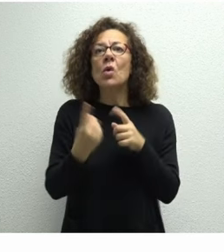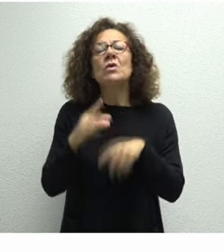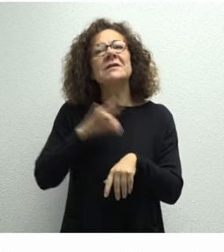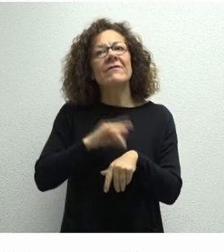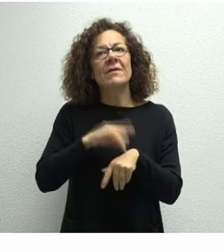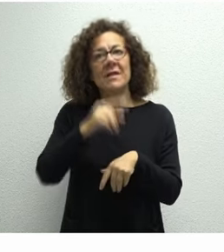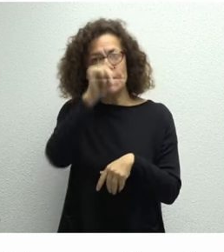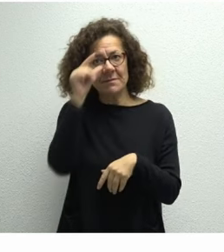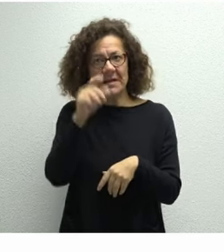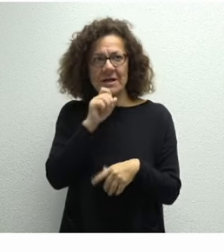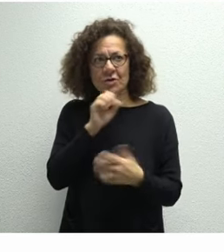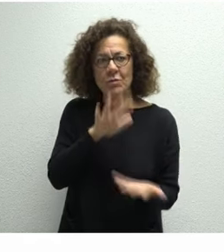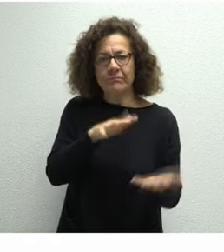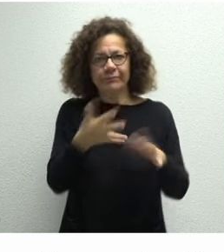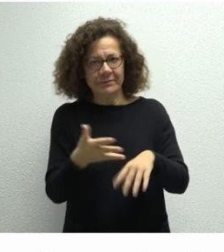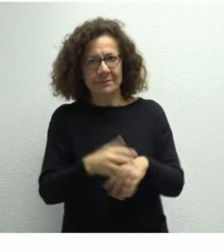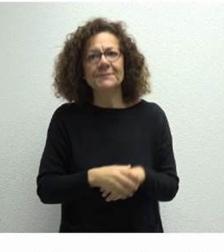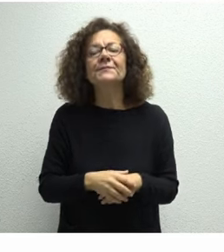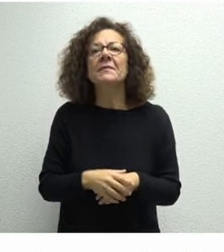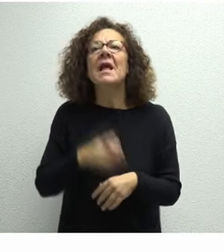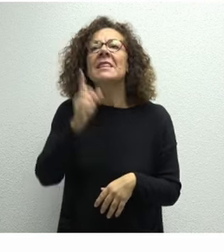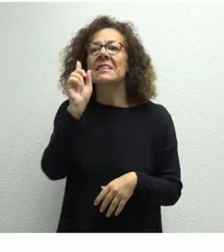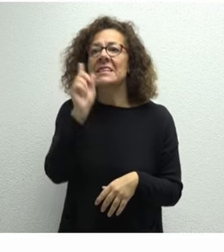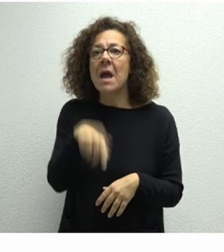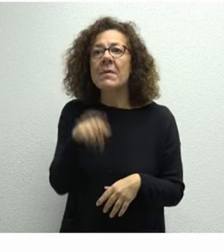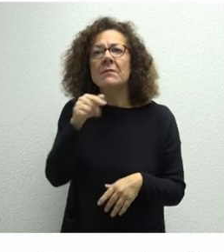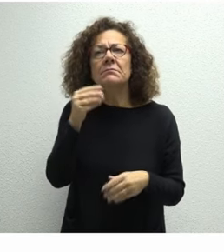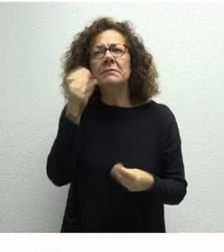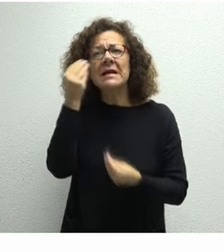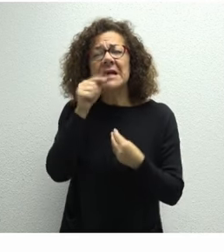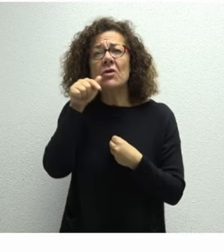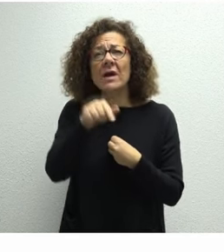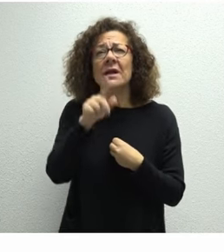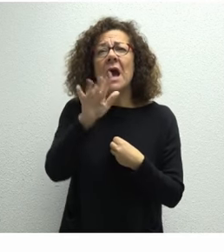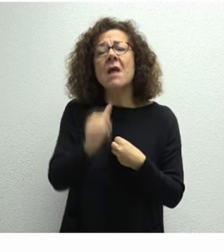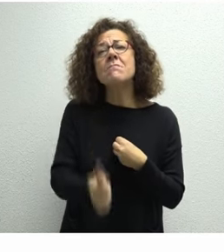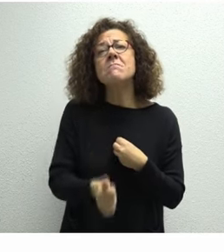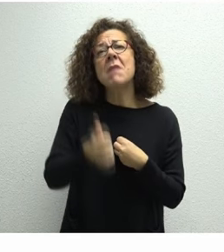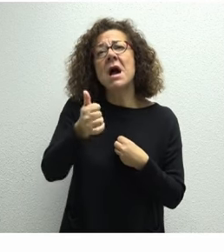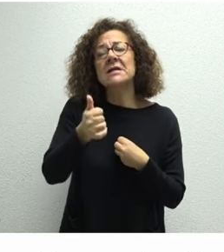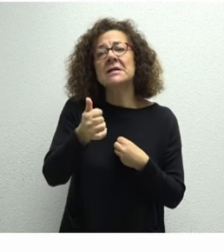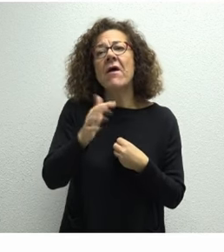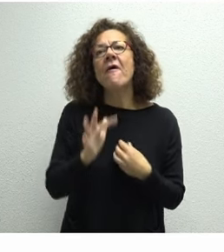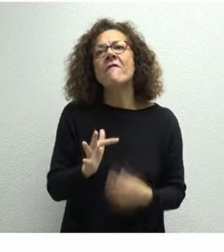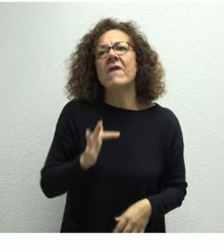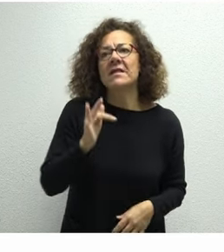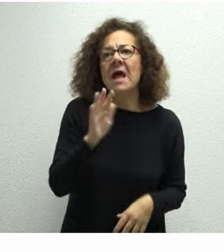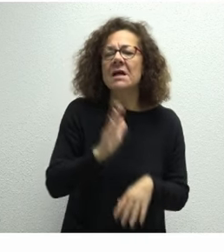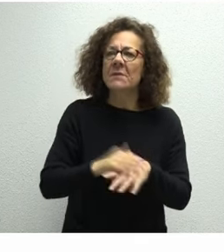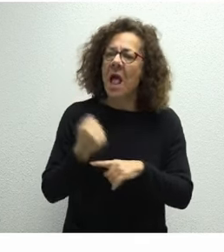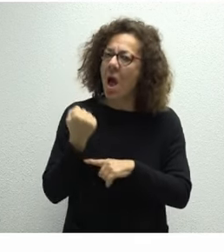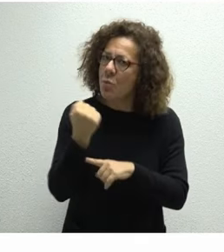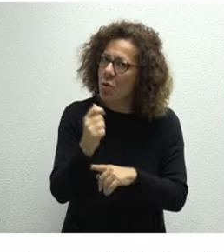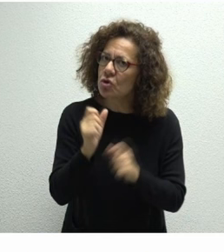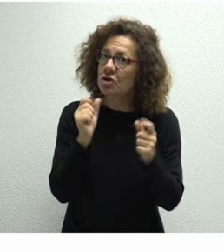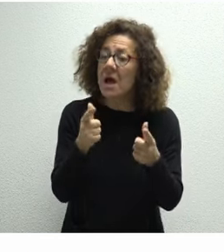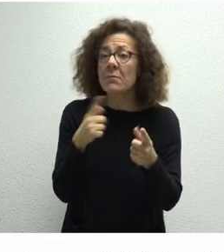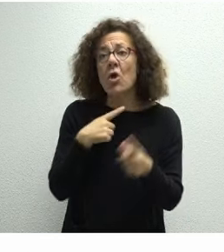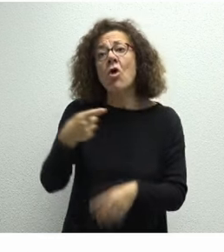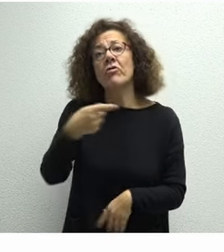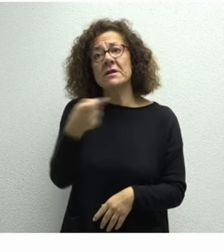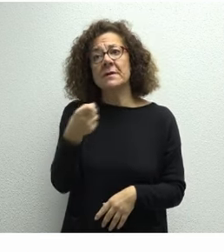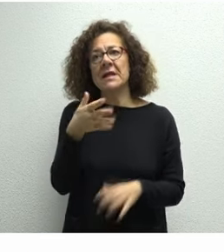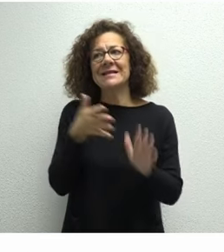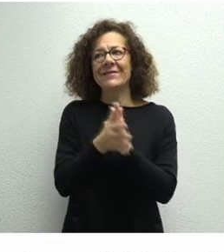enfermedades mentales no eh También desde ese punto de vista tienes más ventajas para dar apoyos pero desventajas el